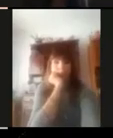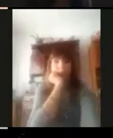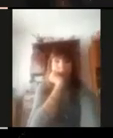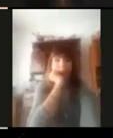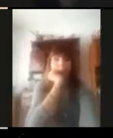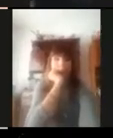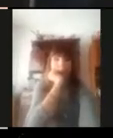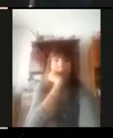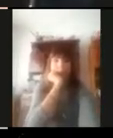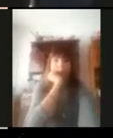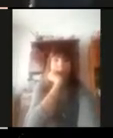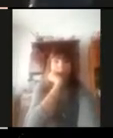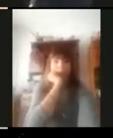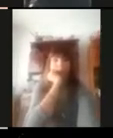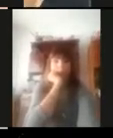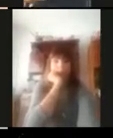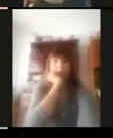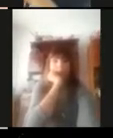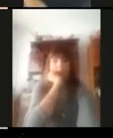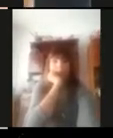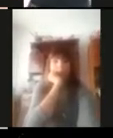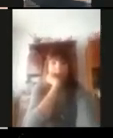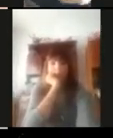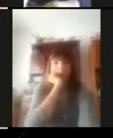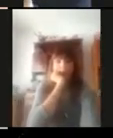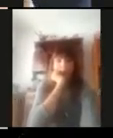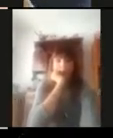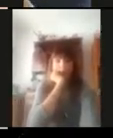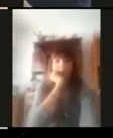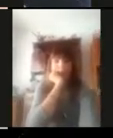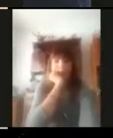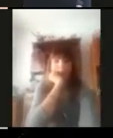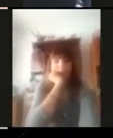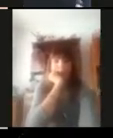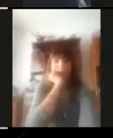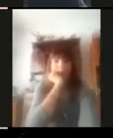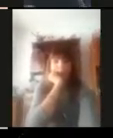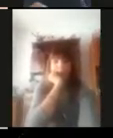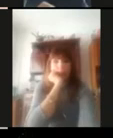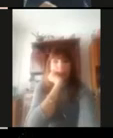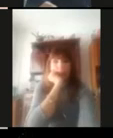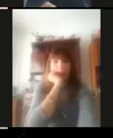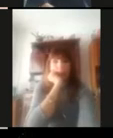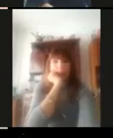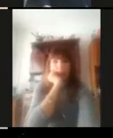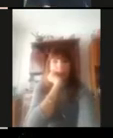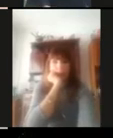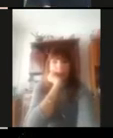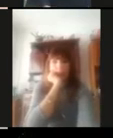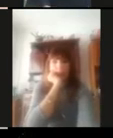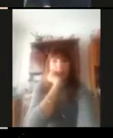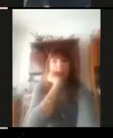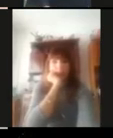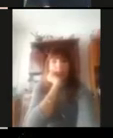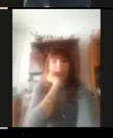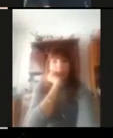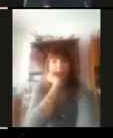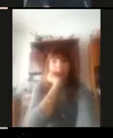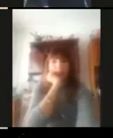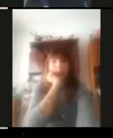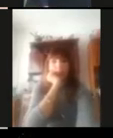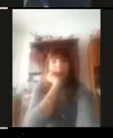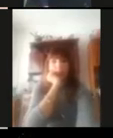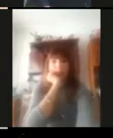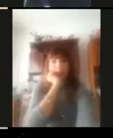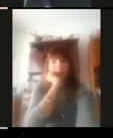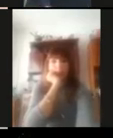lo cambia su padre iba al colegio camelina al norte dirigido nada menos ni nada más por el